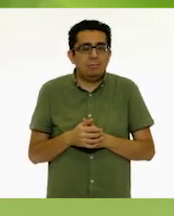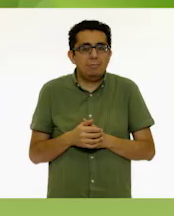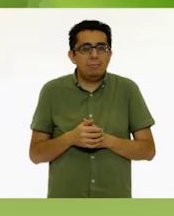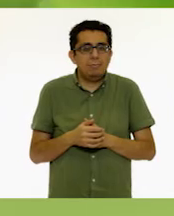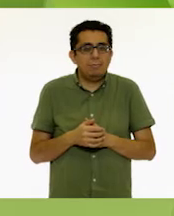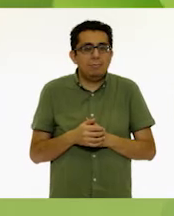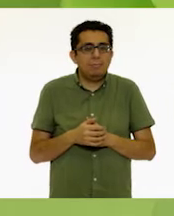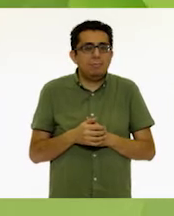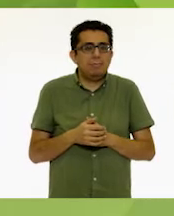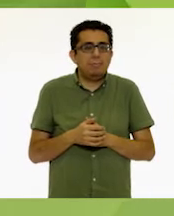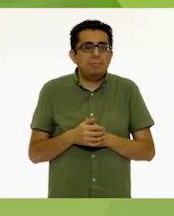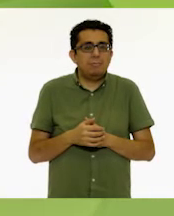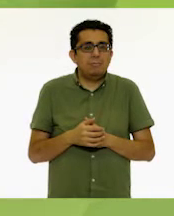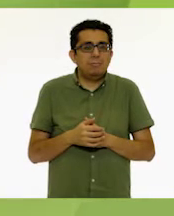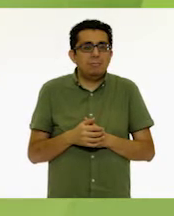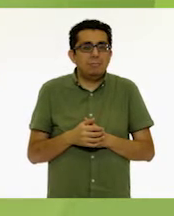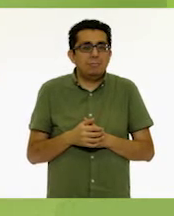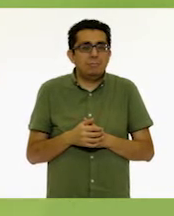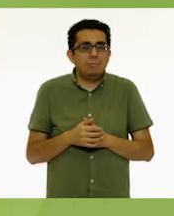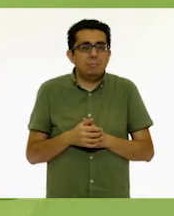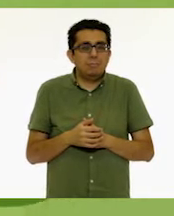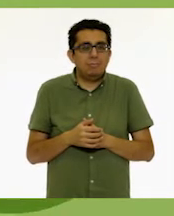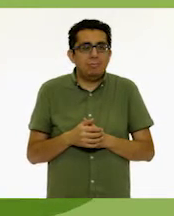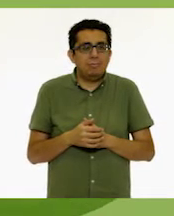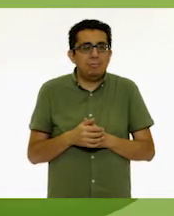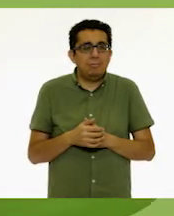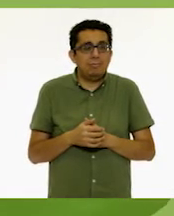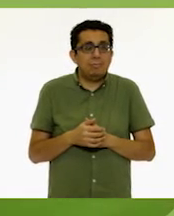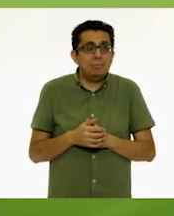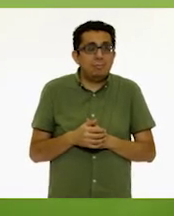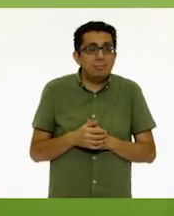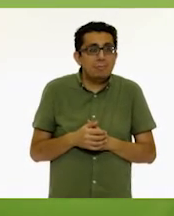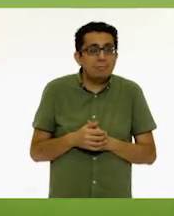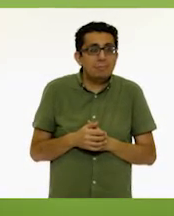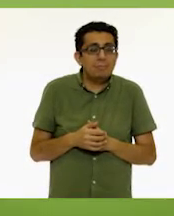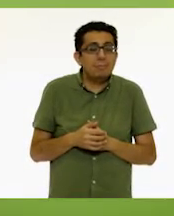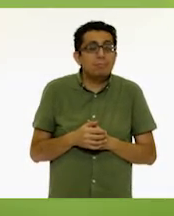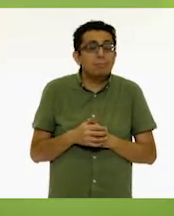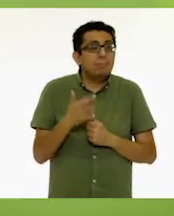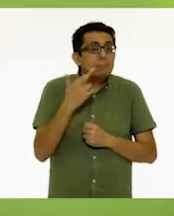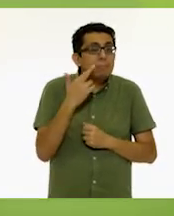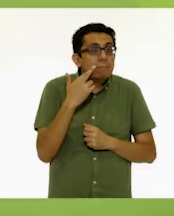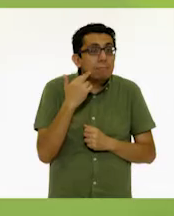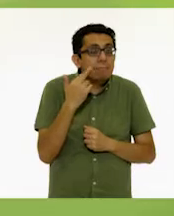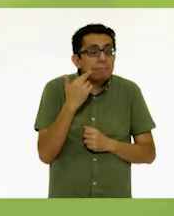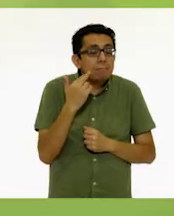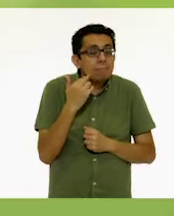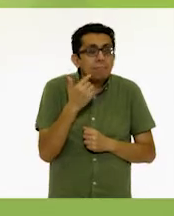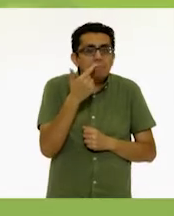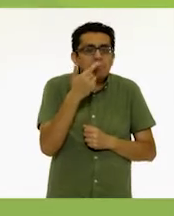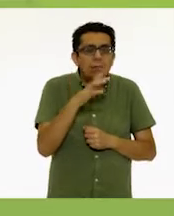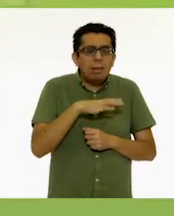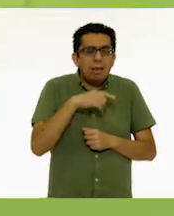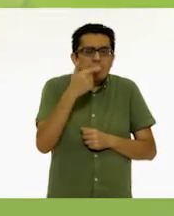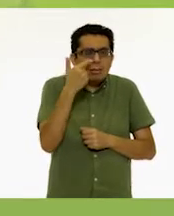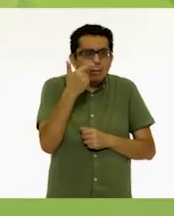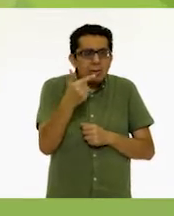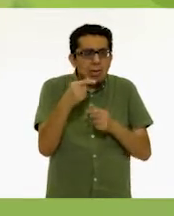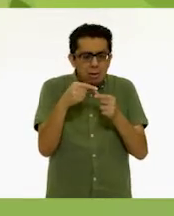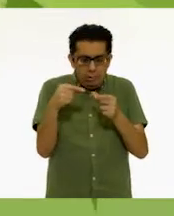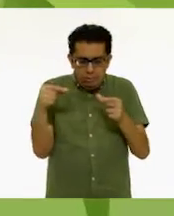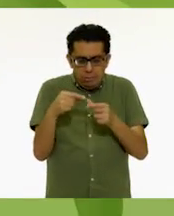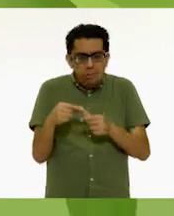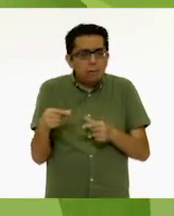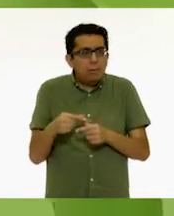pum pum pum bi bi di bi pum pau pau. El ratón tiene 7 bloques. La ratona